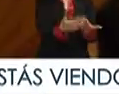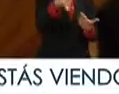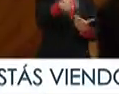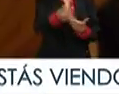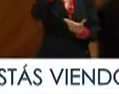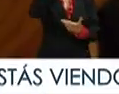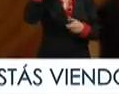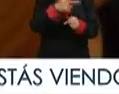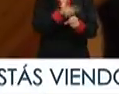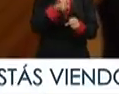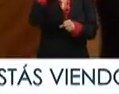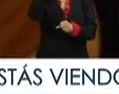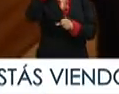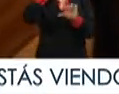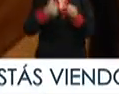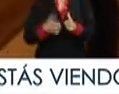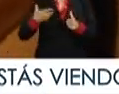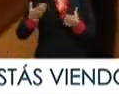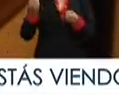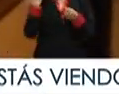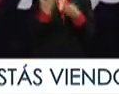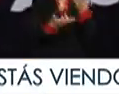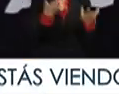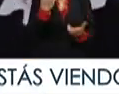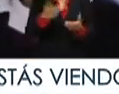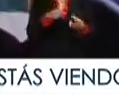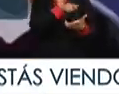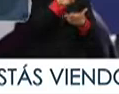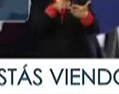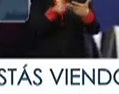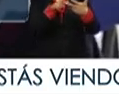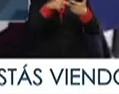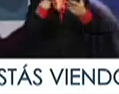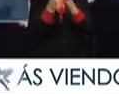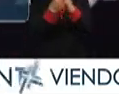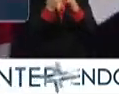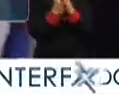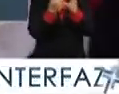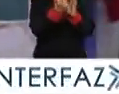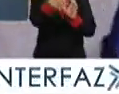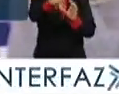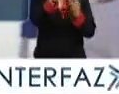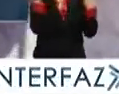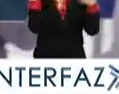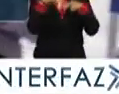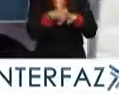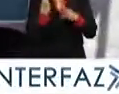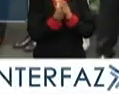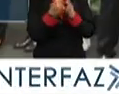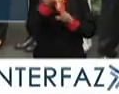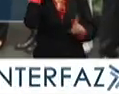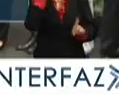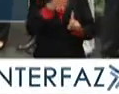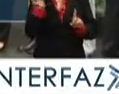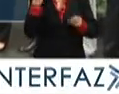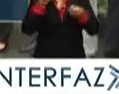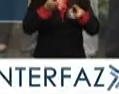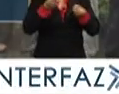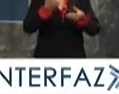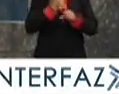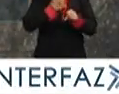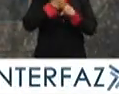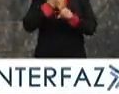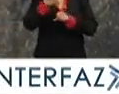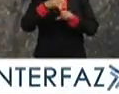y el Consejo Nacional para la Cultura y las Artes. El tercer componente es un curso de actualización para maestros, cuyo objetivo es enriquecer su